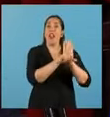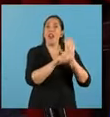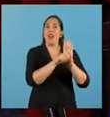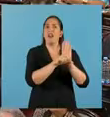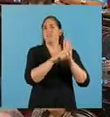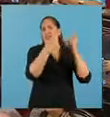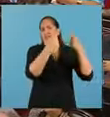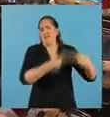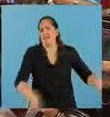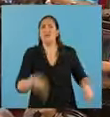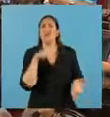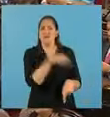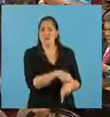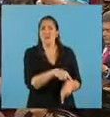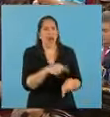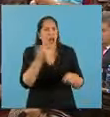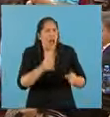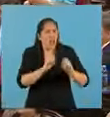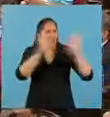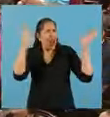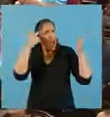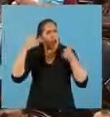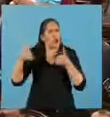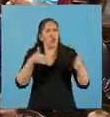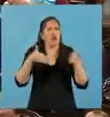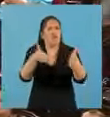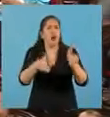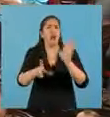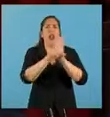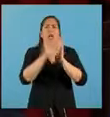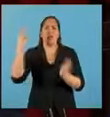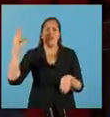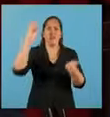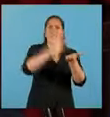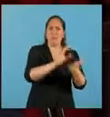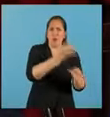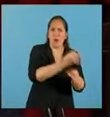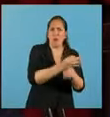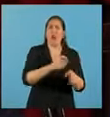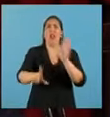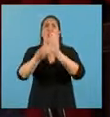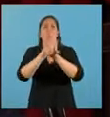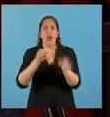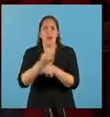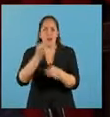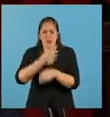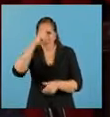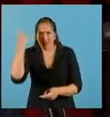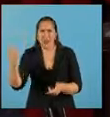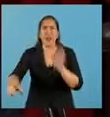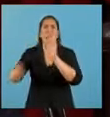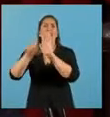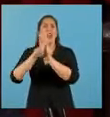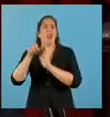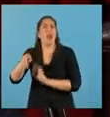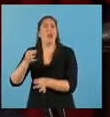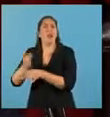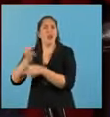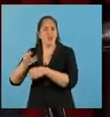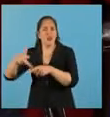programáticas que trazan horizontes claros, como la Ley de Financiamiento, la Ley de Educación Nacional o la Ley de Educación